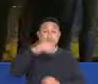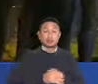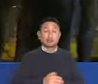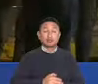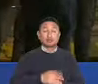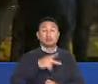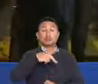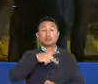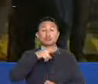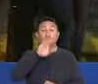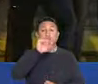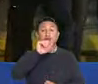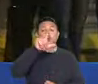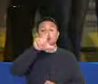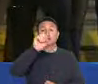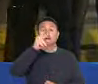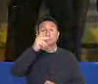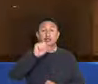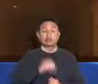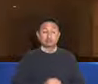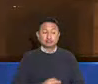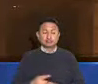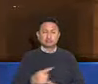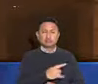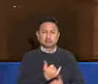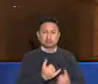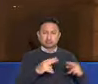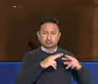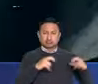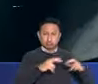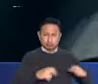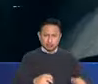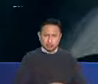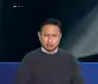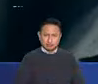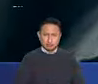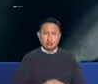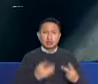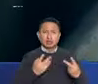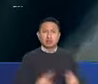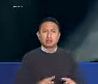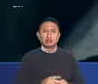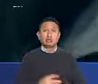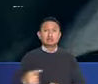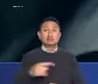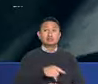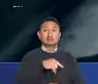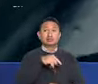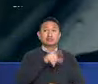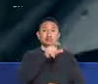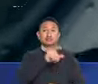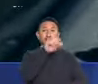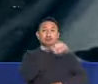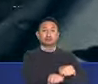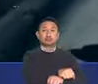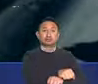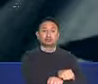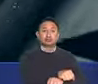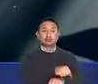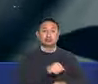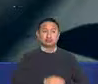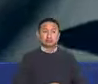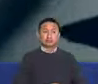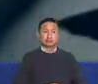López. El caso se encuentra aún en investigación. También existió una detención a un candidato al